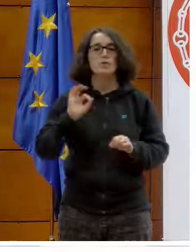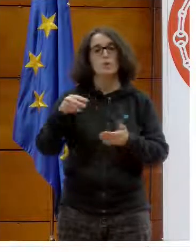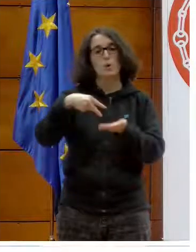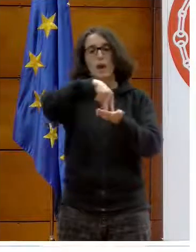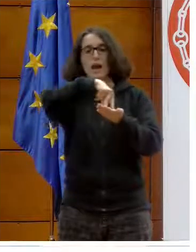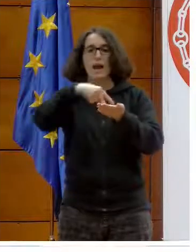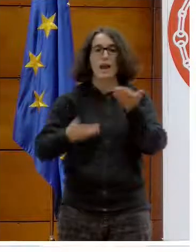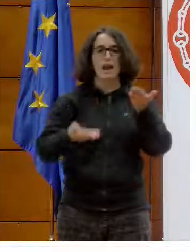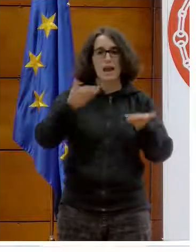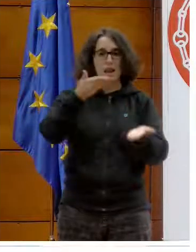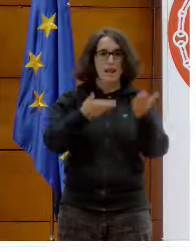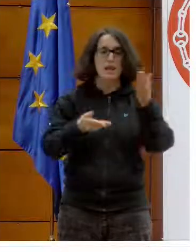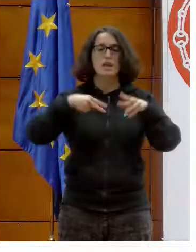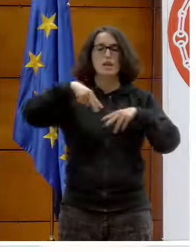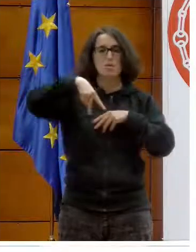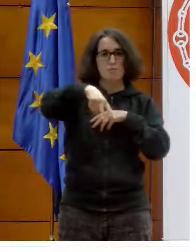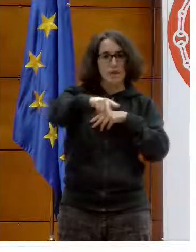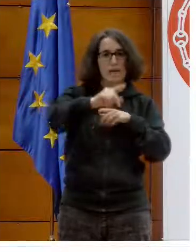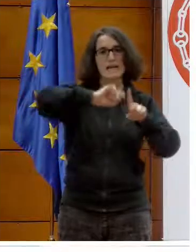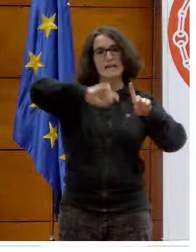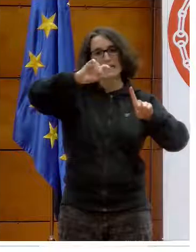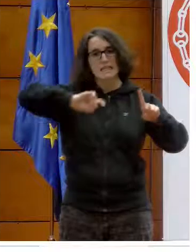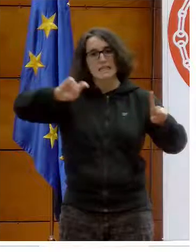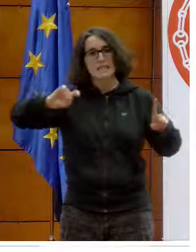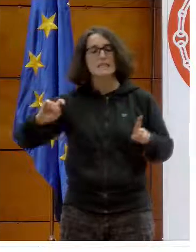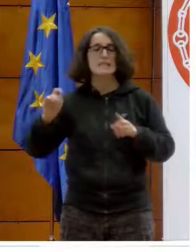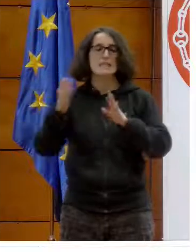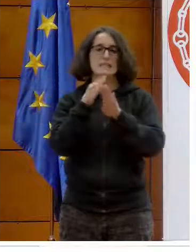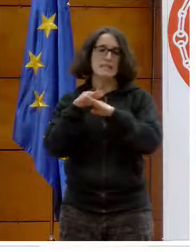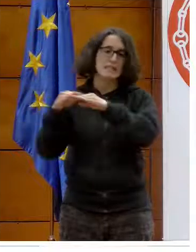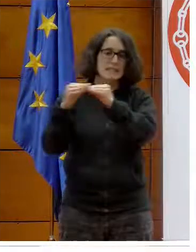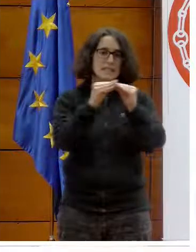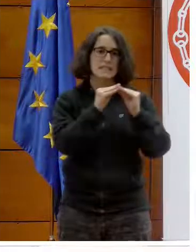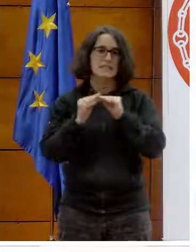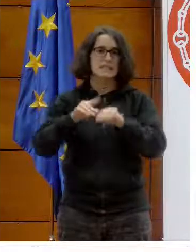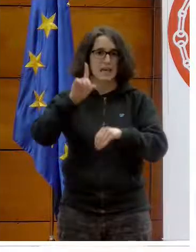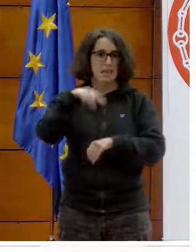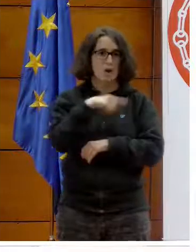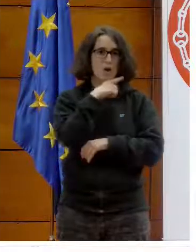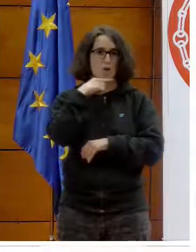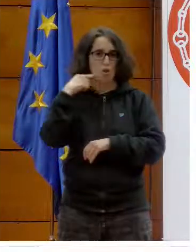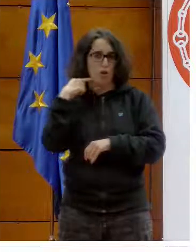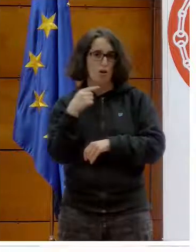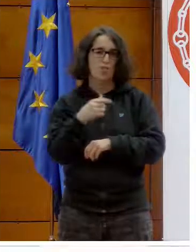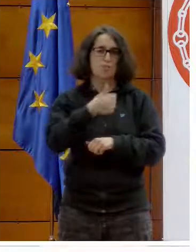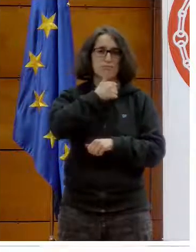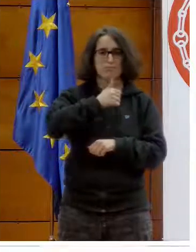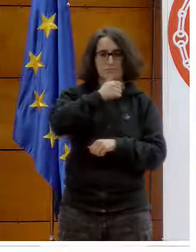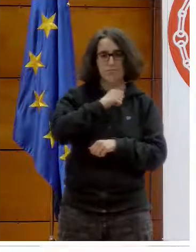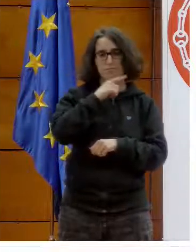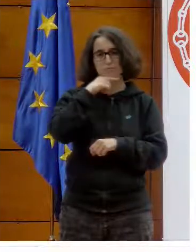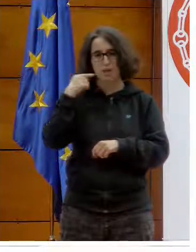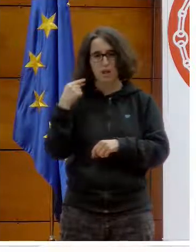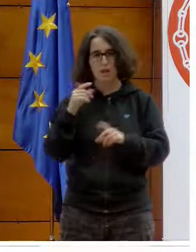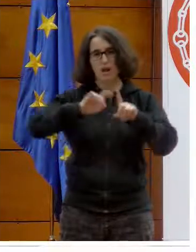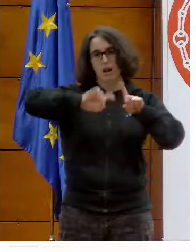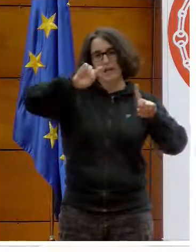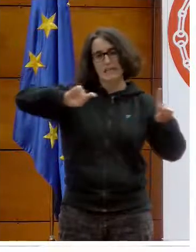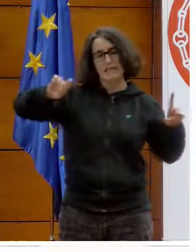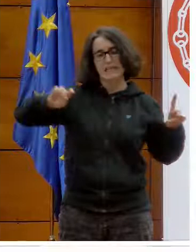mediante escalas estandarizadas. Hemos evaluado el dolor, la presencia o no del mismo y lo hemos cuantificado mediante la escala